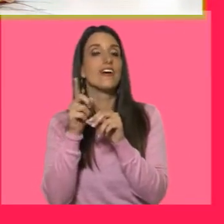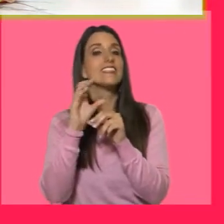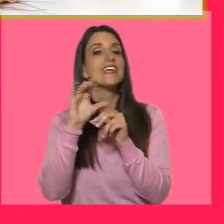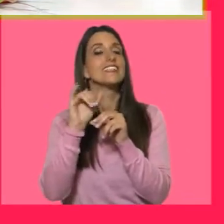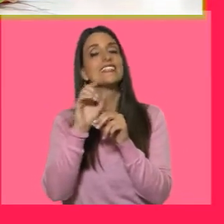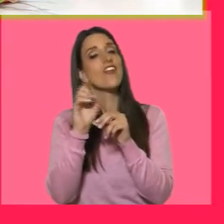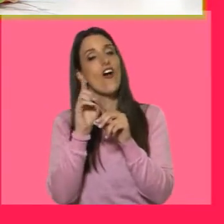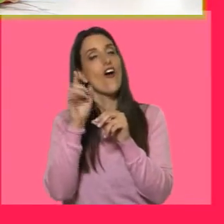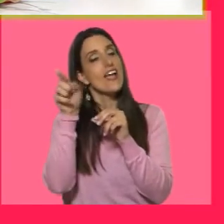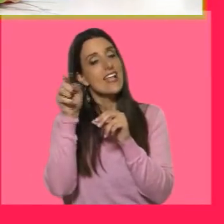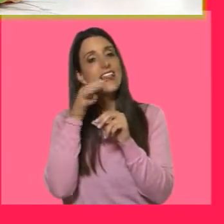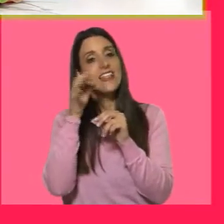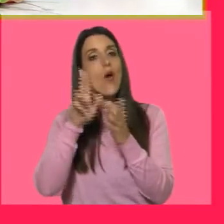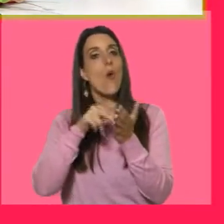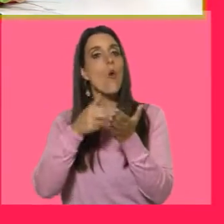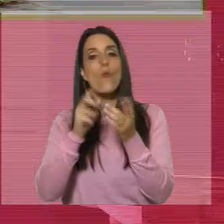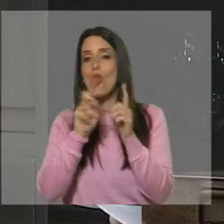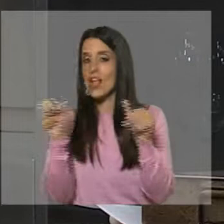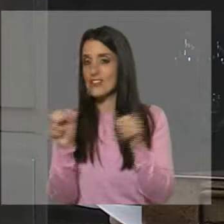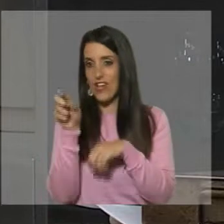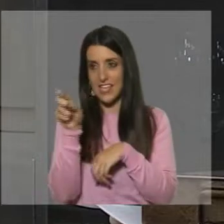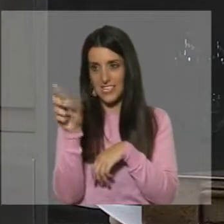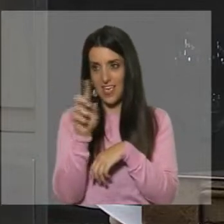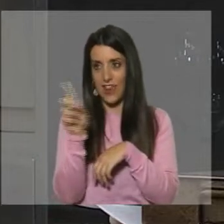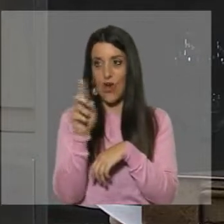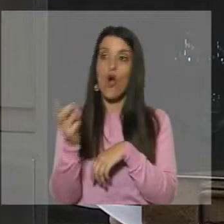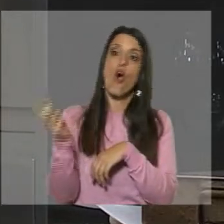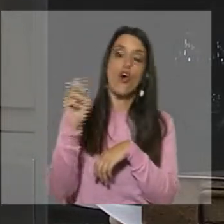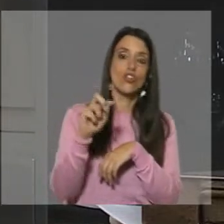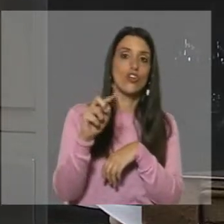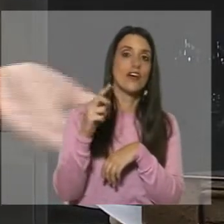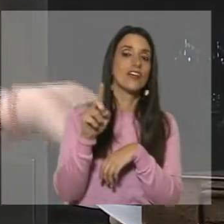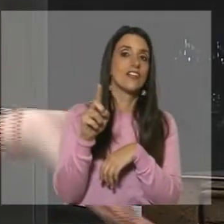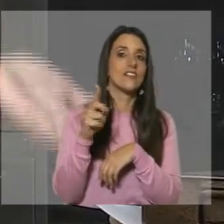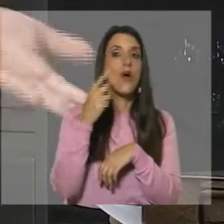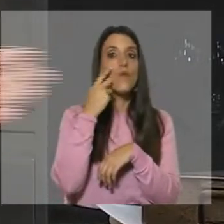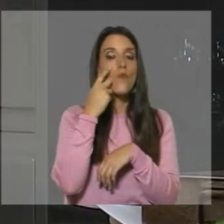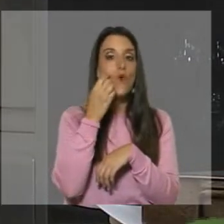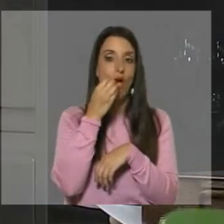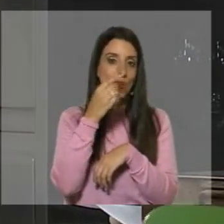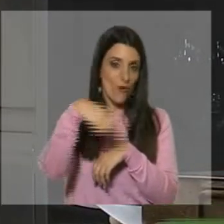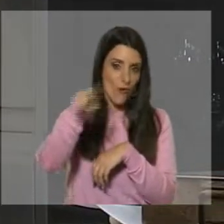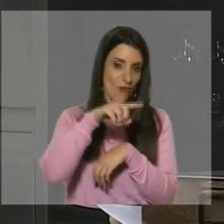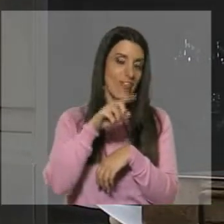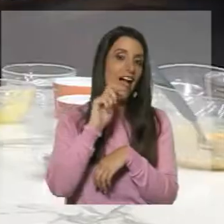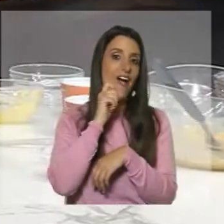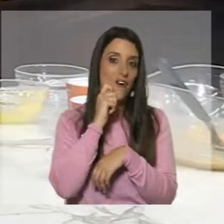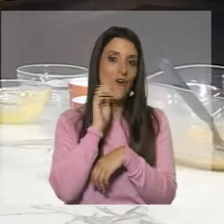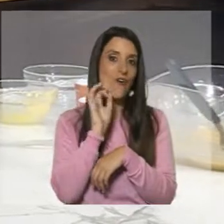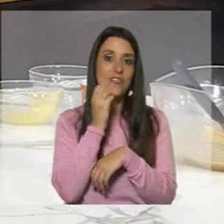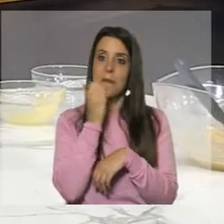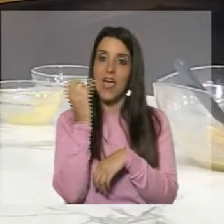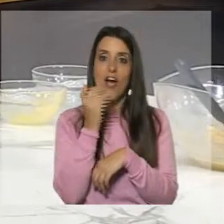lo, hablaba de un humo que no había hecho ella. Era otro humo. Si hace prueba el que hacen ustedes. Y le, ese sí va mejor, ese ¿no?